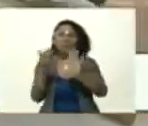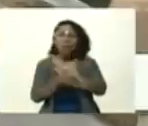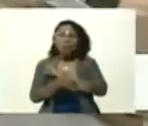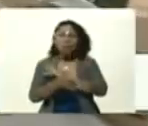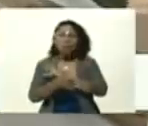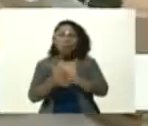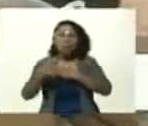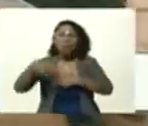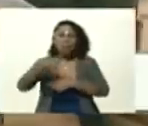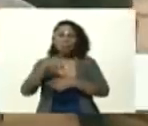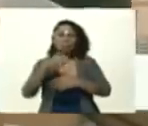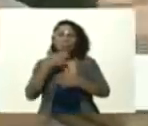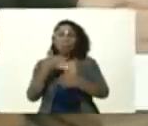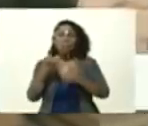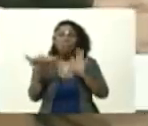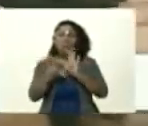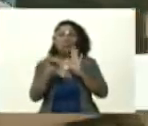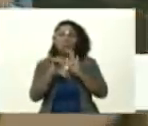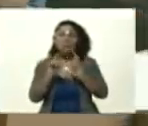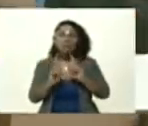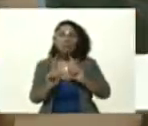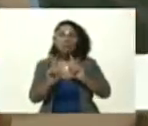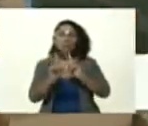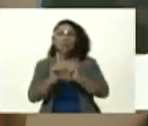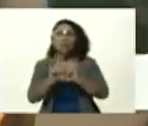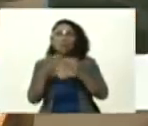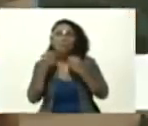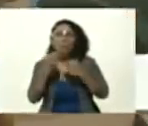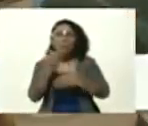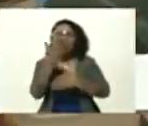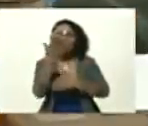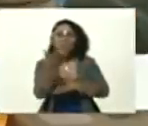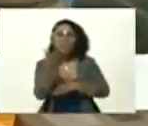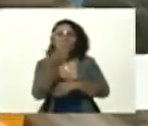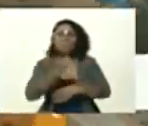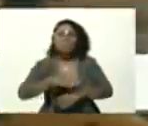hermano presidente, para que usted pueda